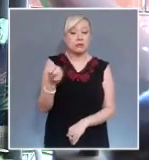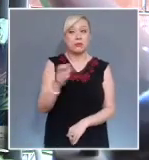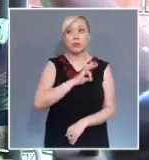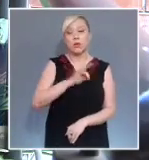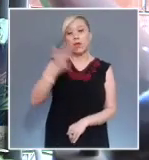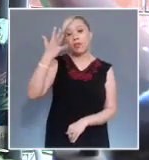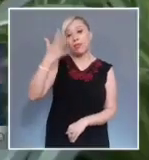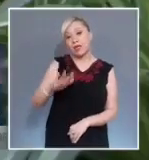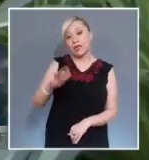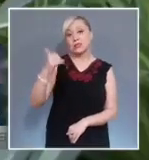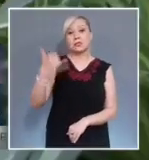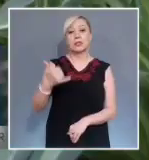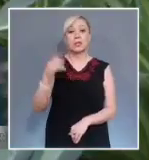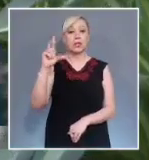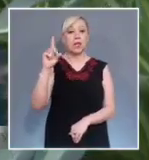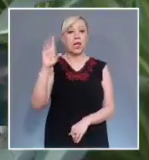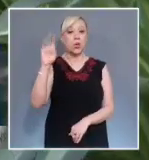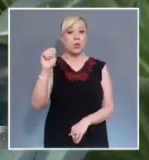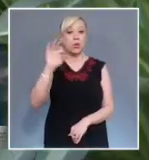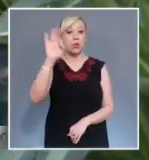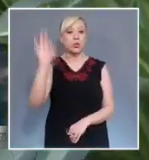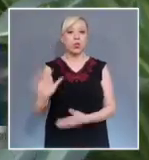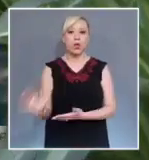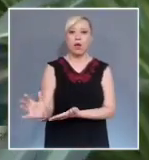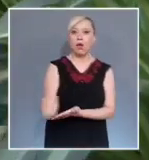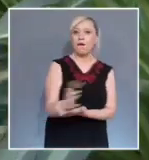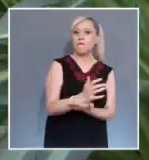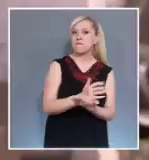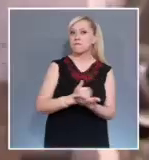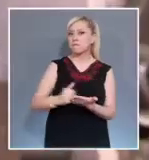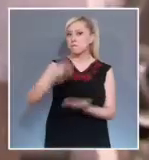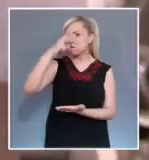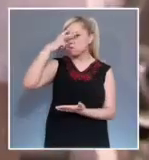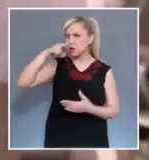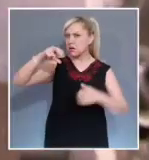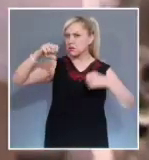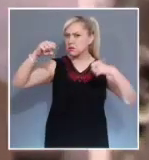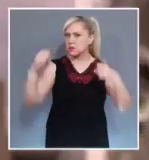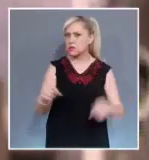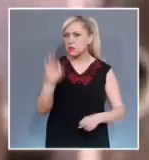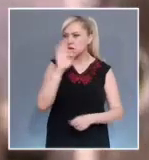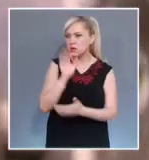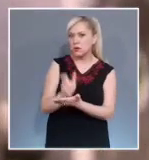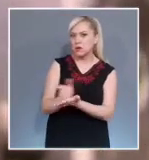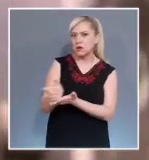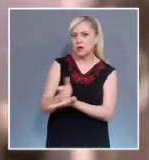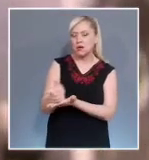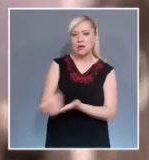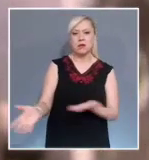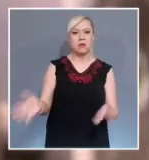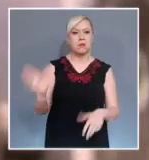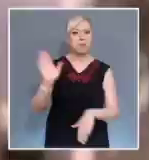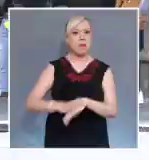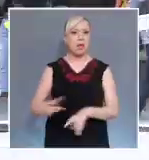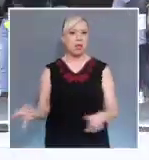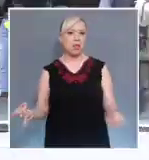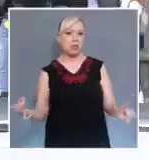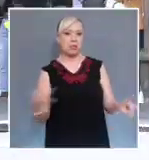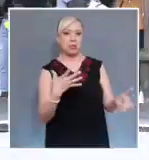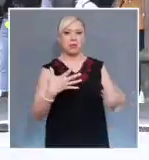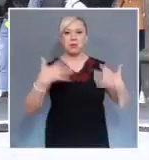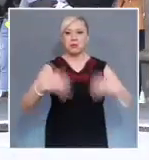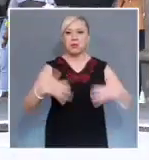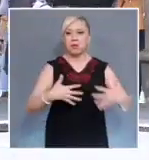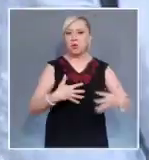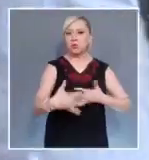39% del producto interno bruto de los países más que la industria manufacturera el comercio o